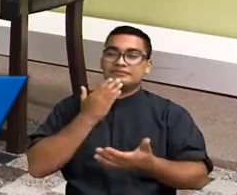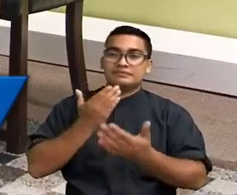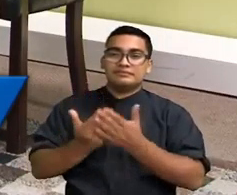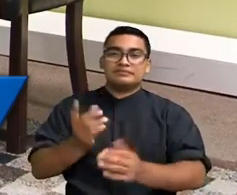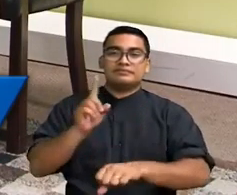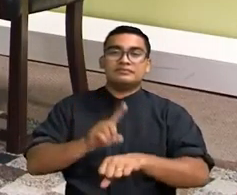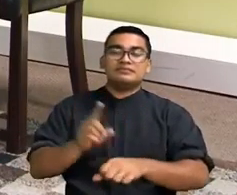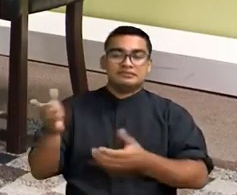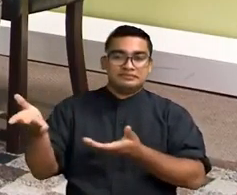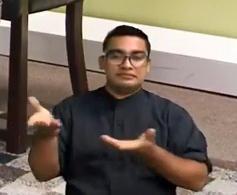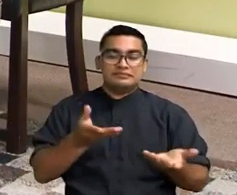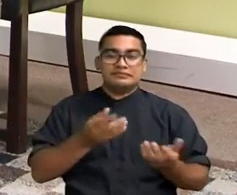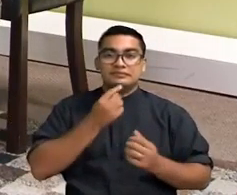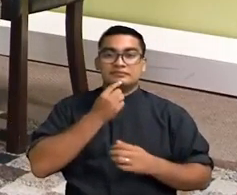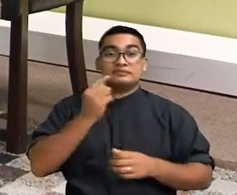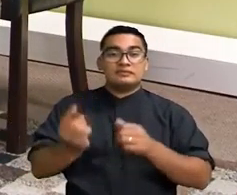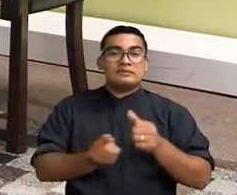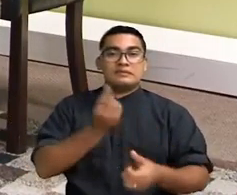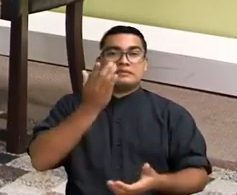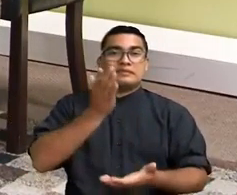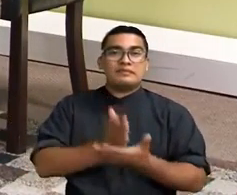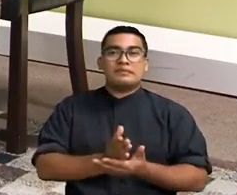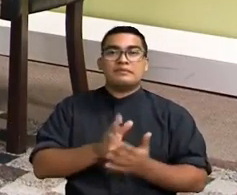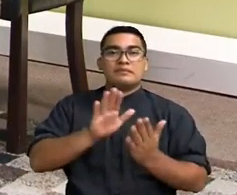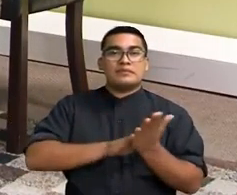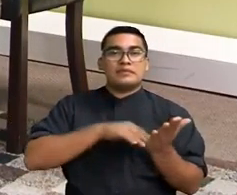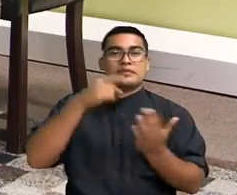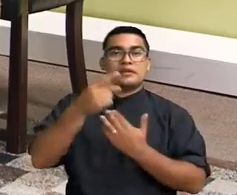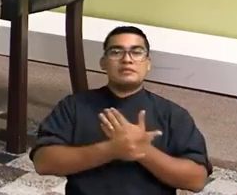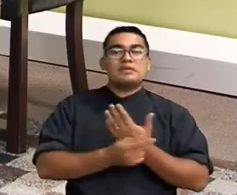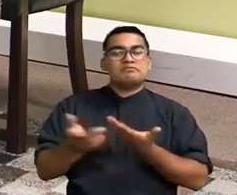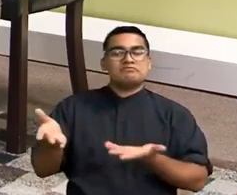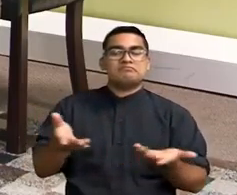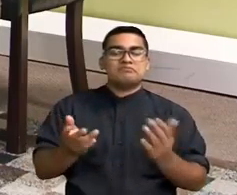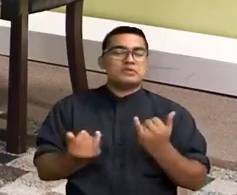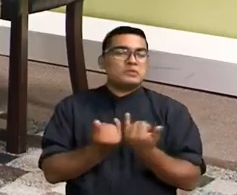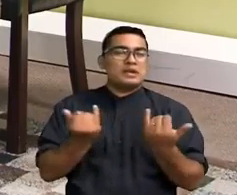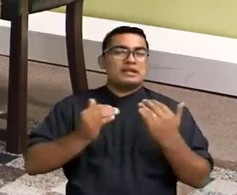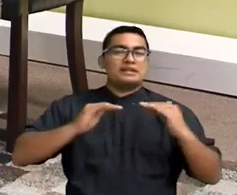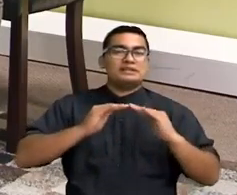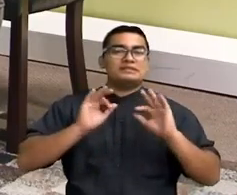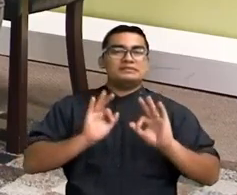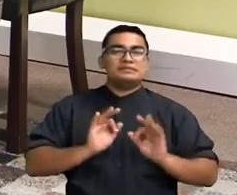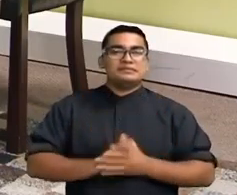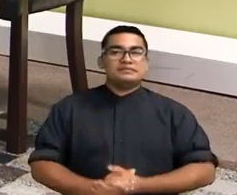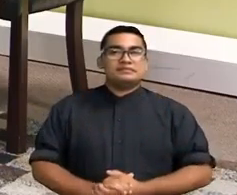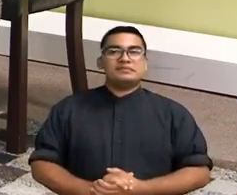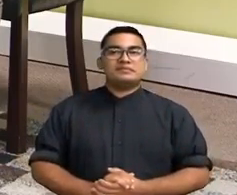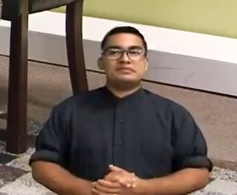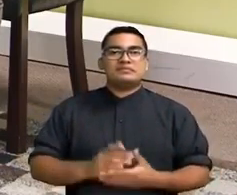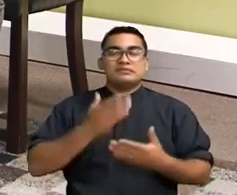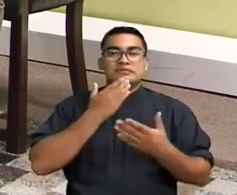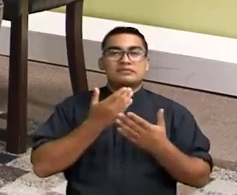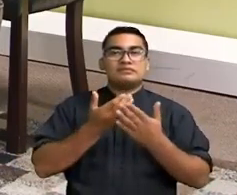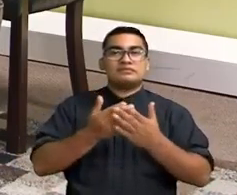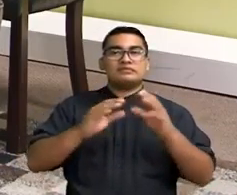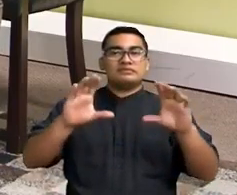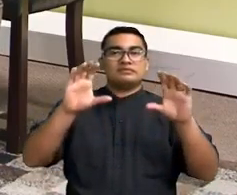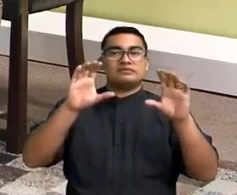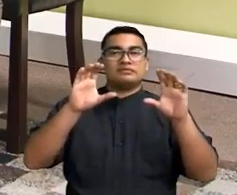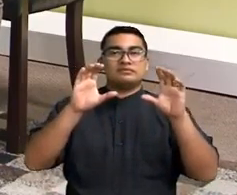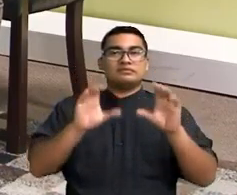corregirnos. Y bienvenido, primera vez que está en el programa. Sí. Siéntese como en su casa. Buenas tardes a todos los televidentes y